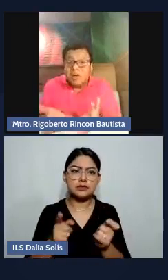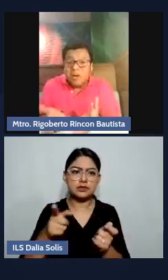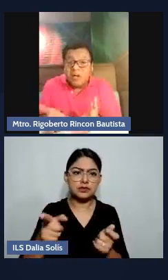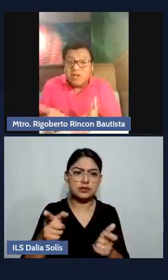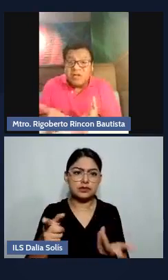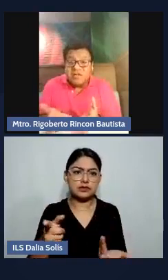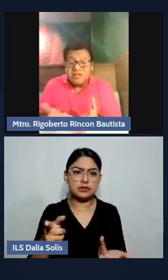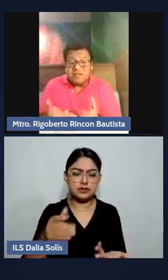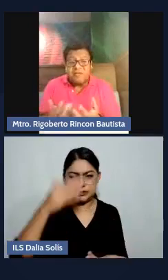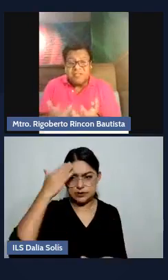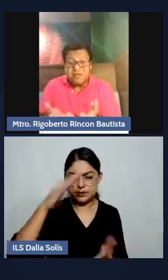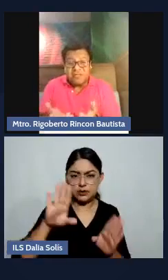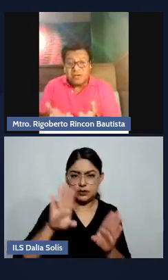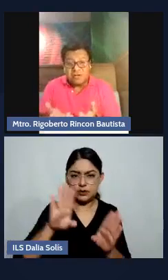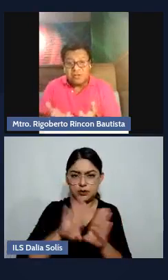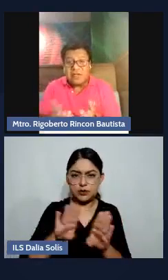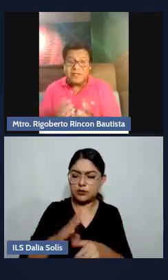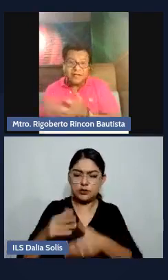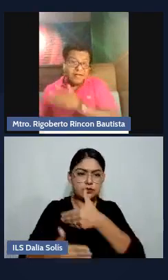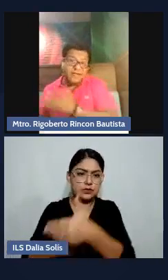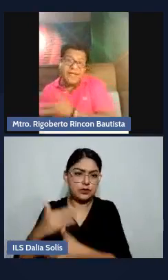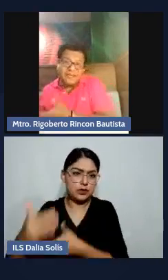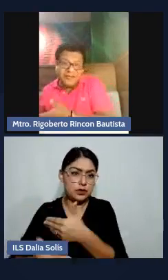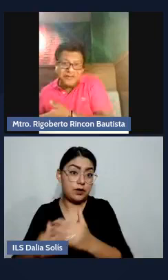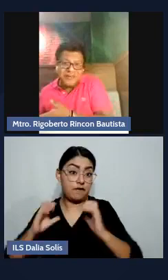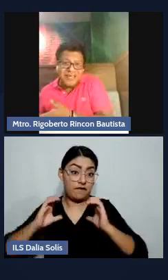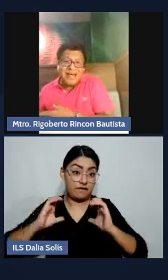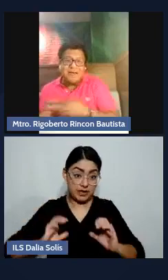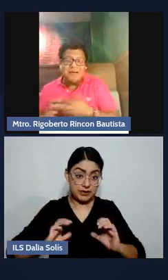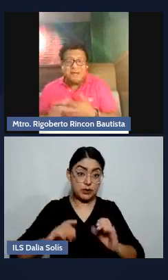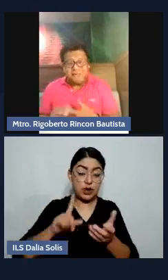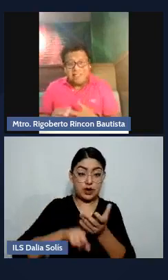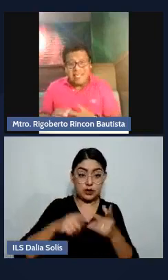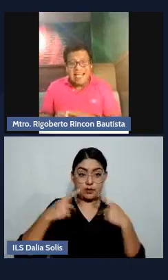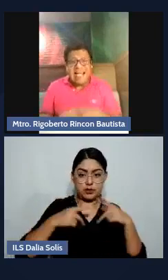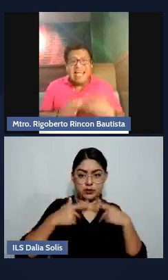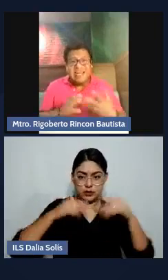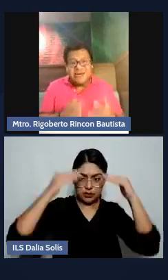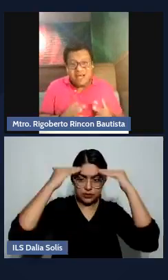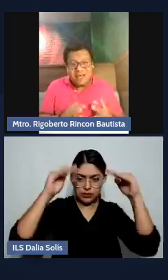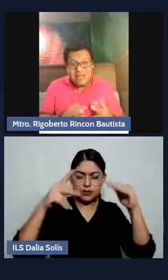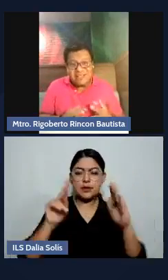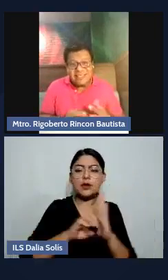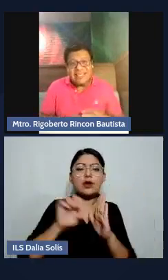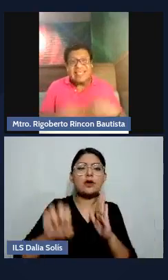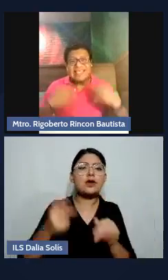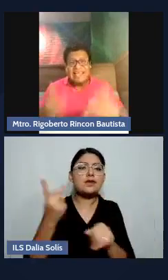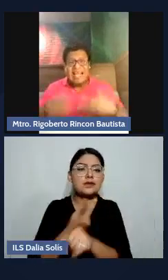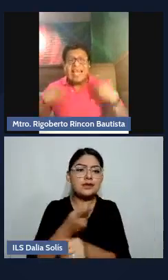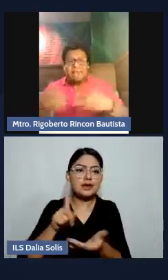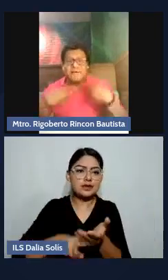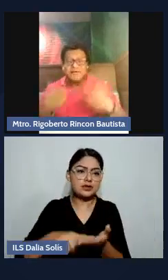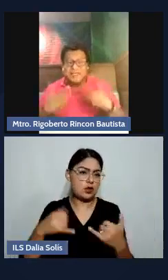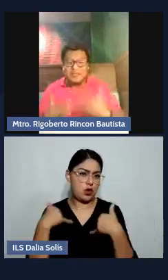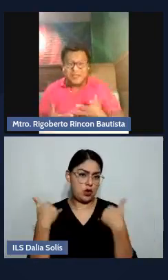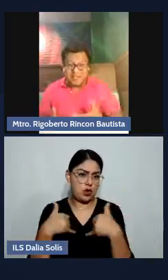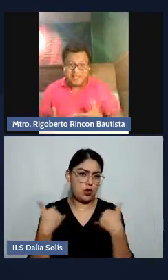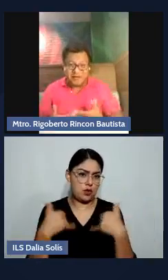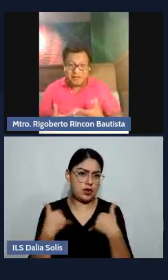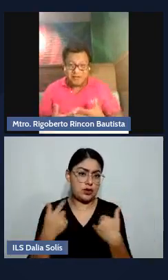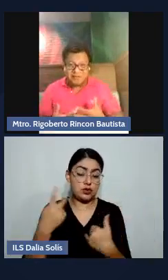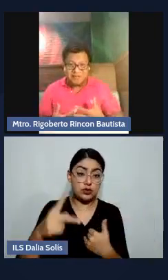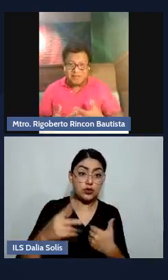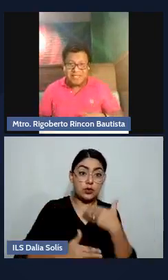los efectos físicos a corto plazo en un adulto, pero qué pasaría en un adolescente que está en proceso de desarrollo.